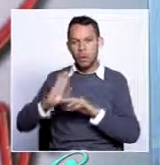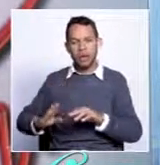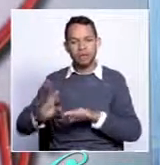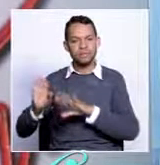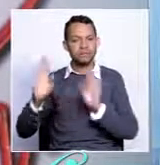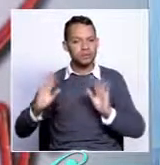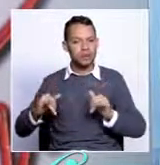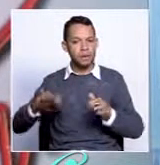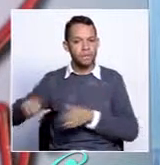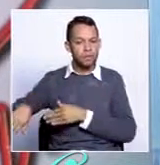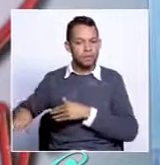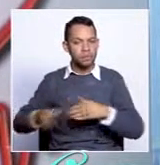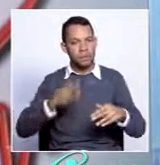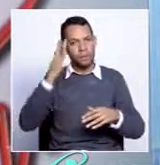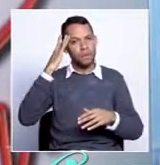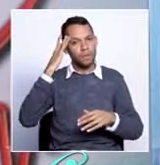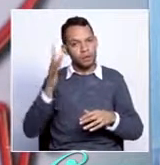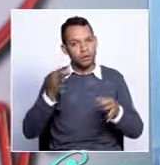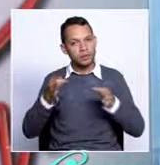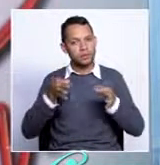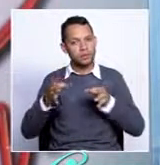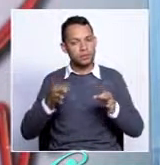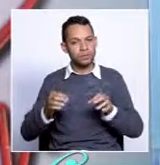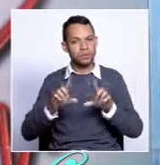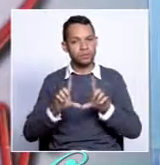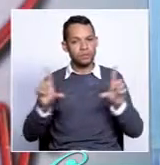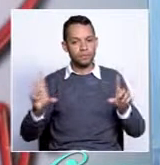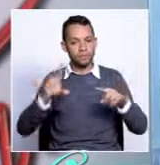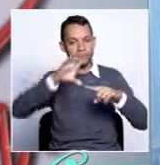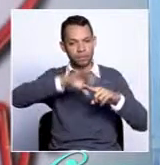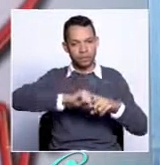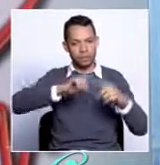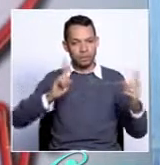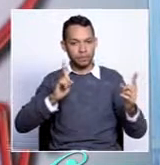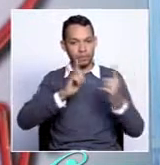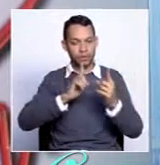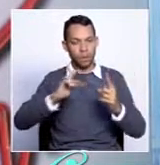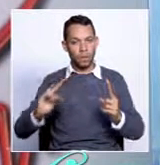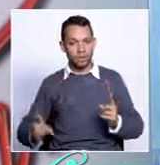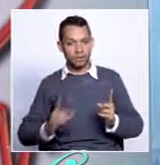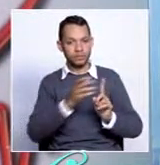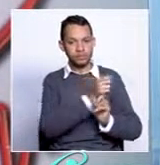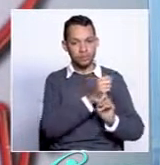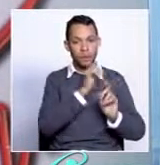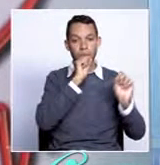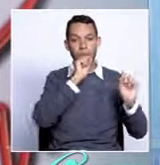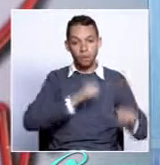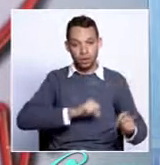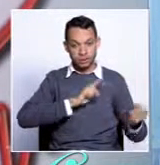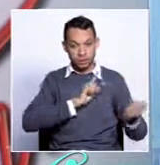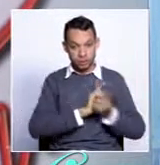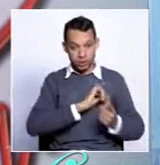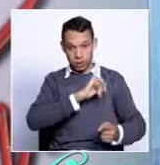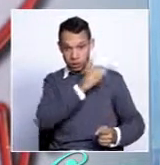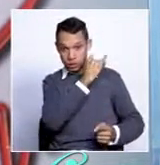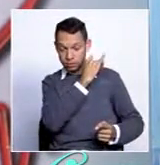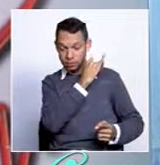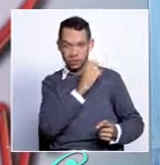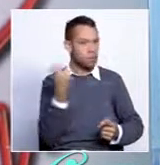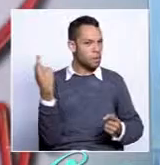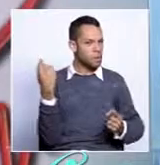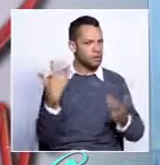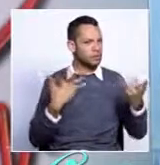y por qué en una consulta privada particular si se la podían hacer la